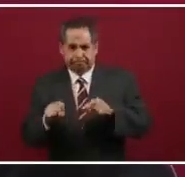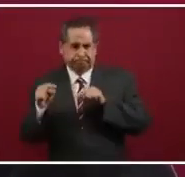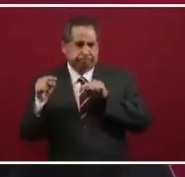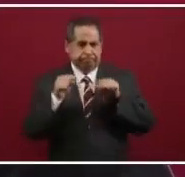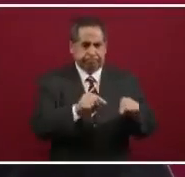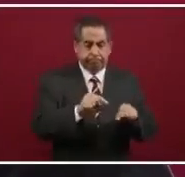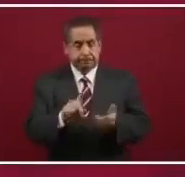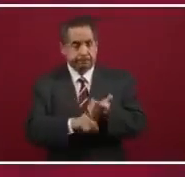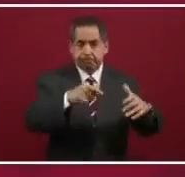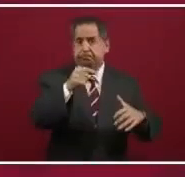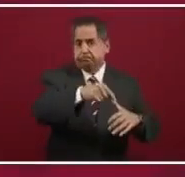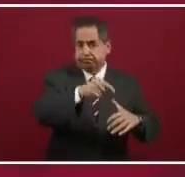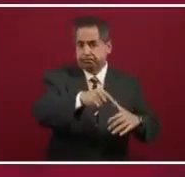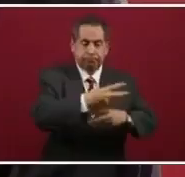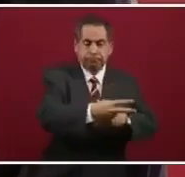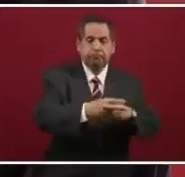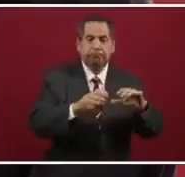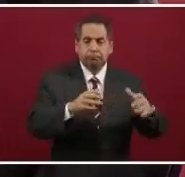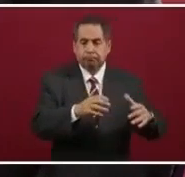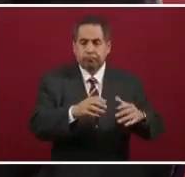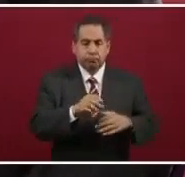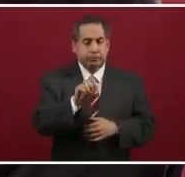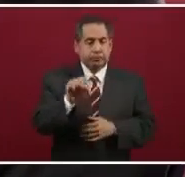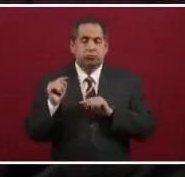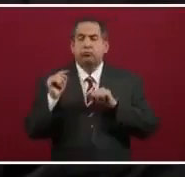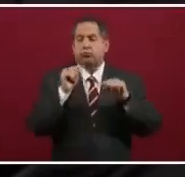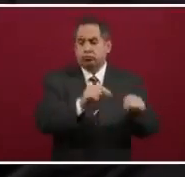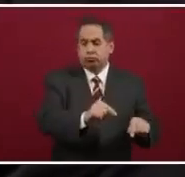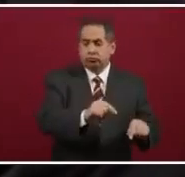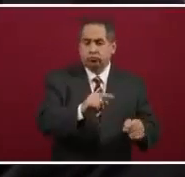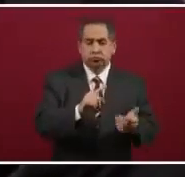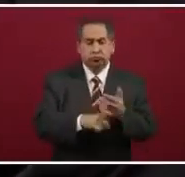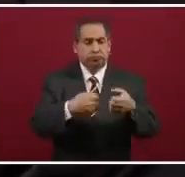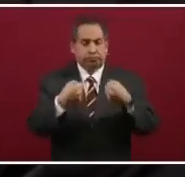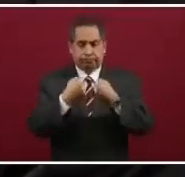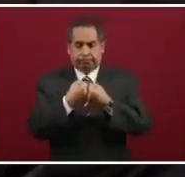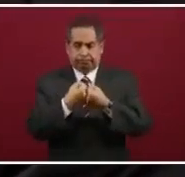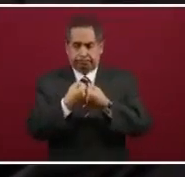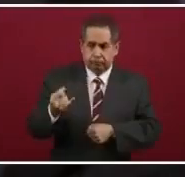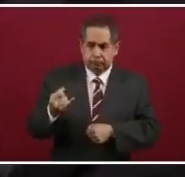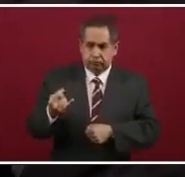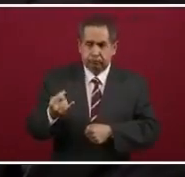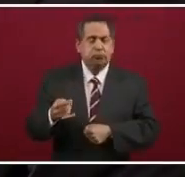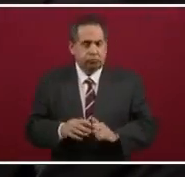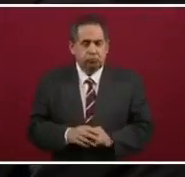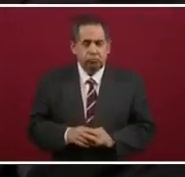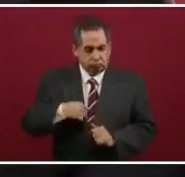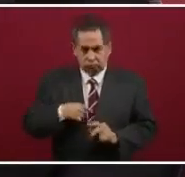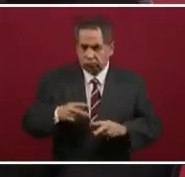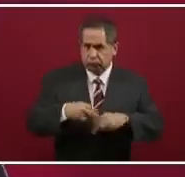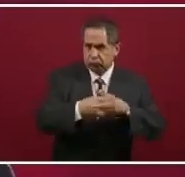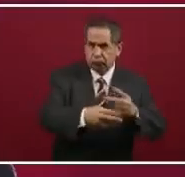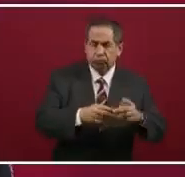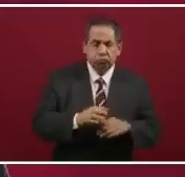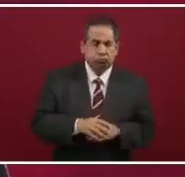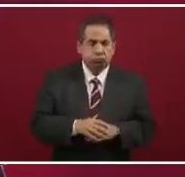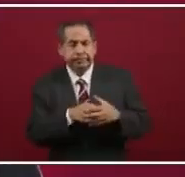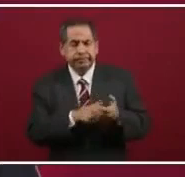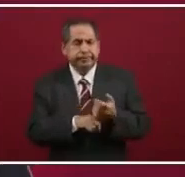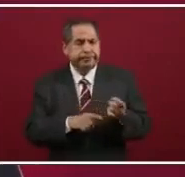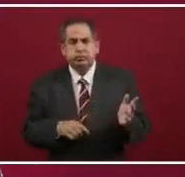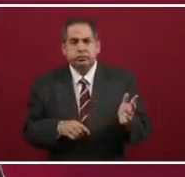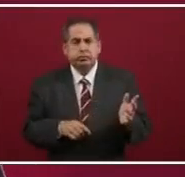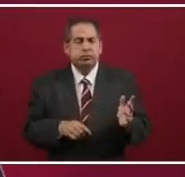Sur, el viernes, y yo voy a estar el sábado y el domingo en la frontera, voy a estar en Tijuana, voy a tener una reunión,